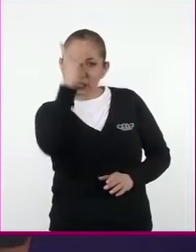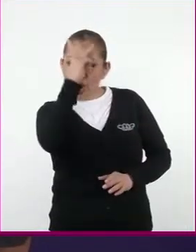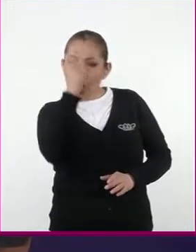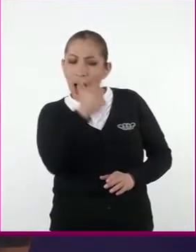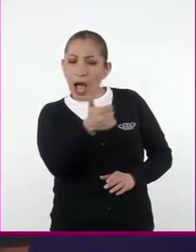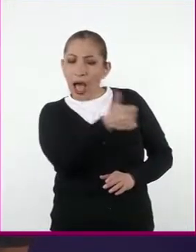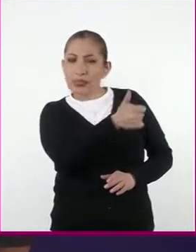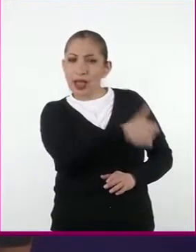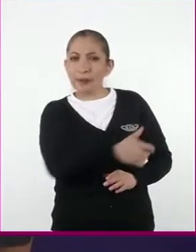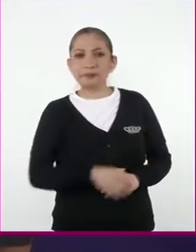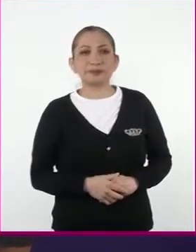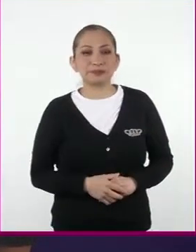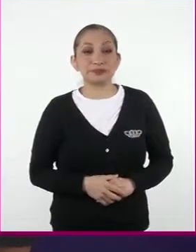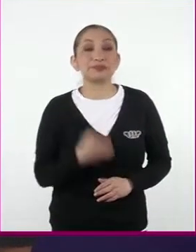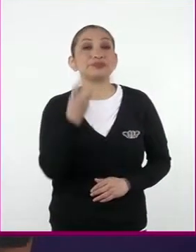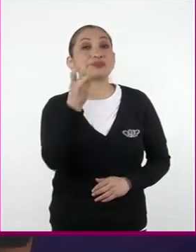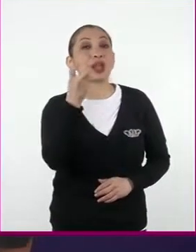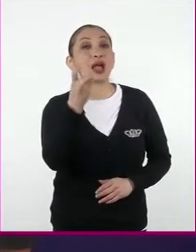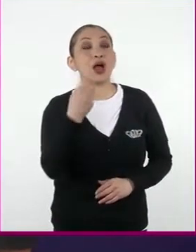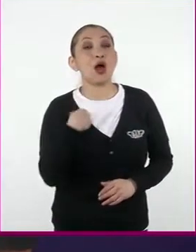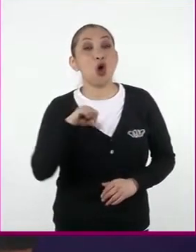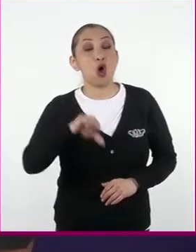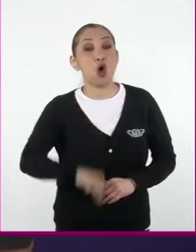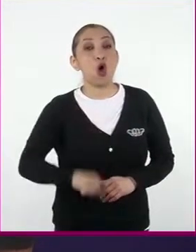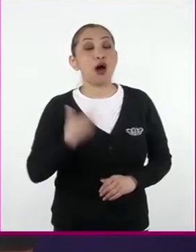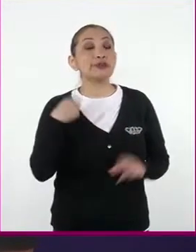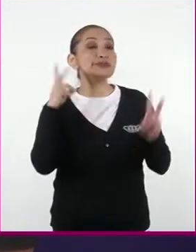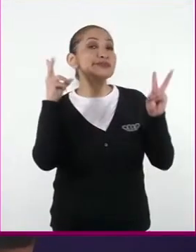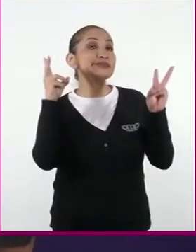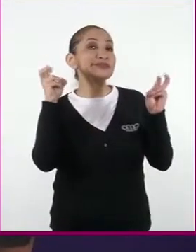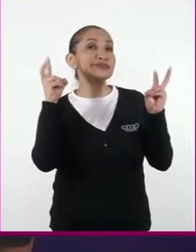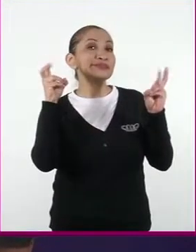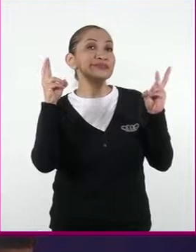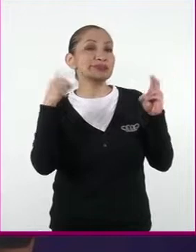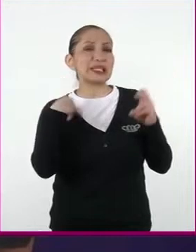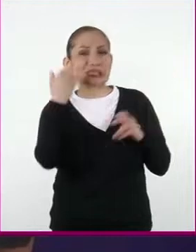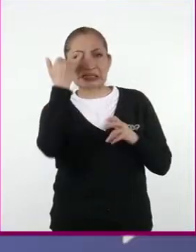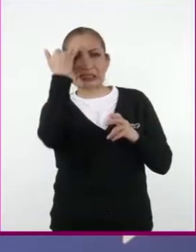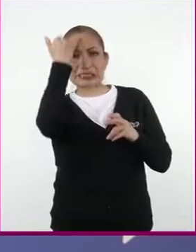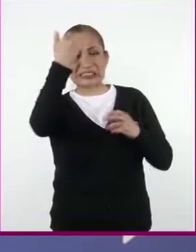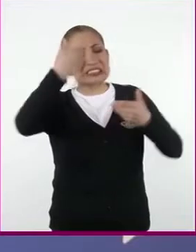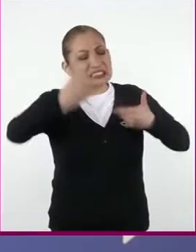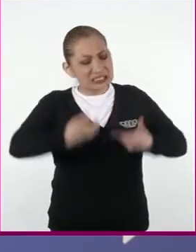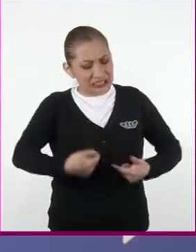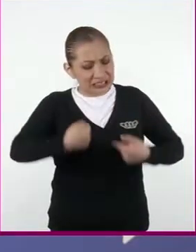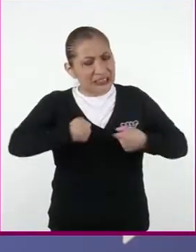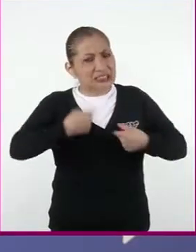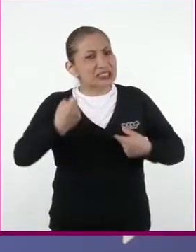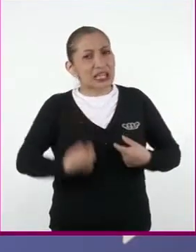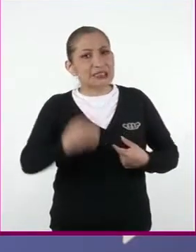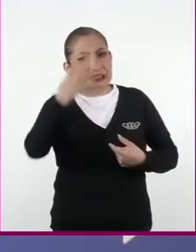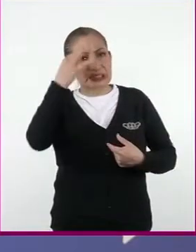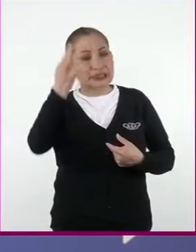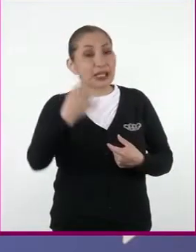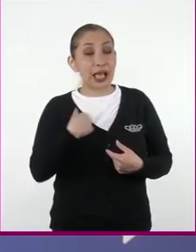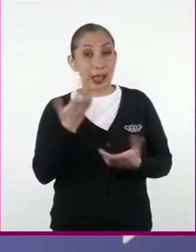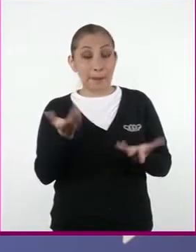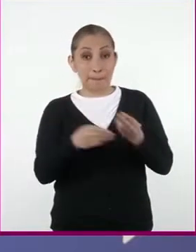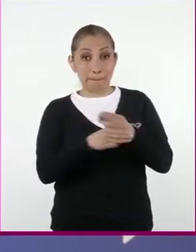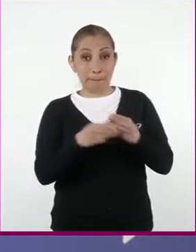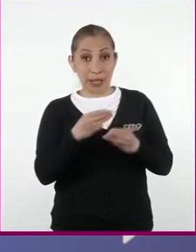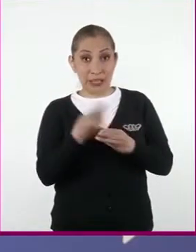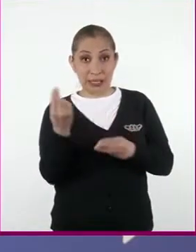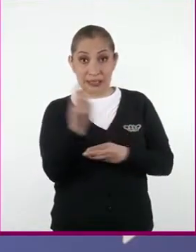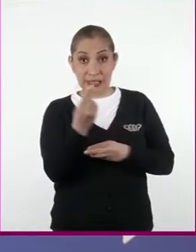psicológicas de cada uno. Por eso, a la emisión de hoy la titularemos Adivina cómo soy. Los materiales que vamos a utilizar en la sesión